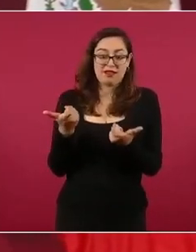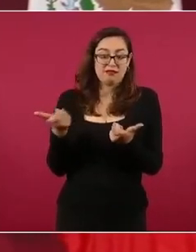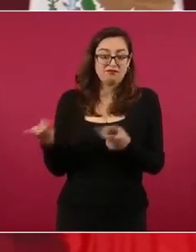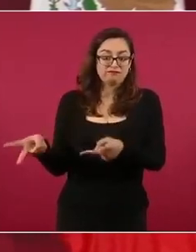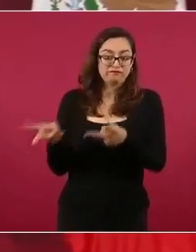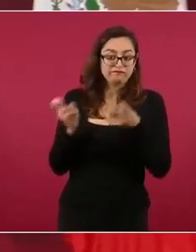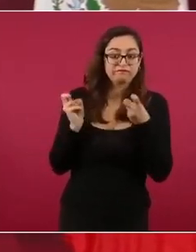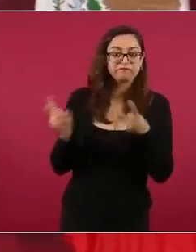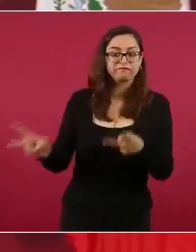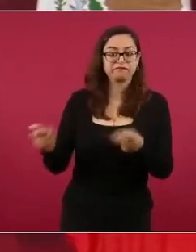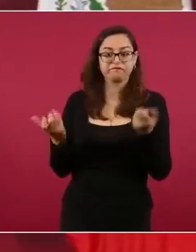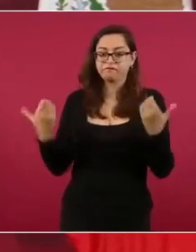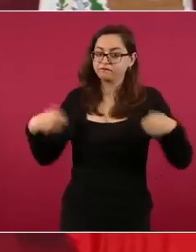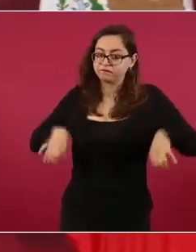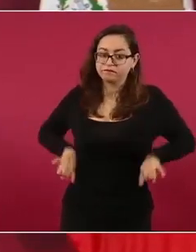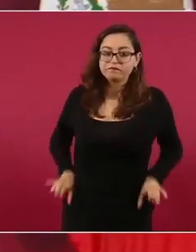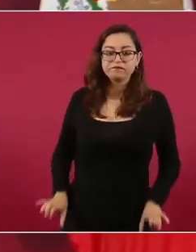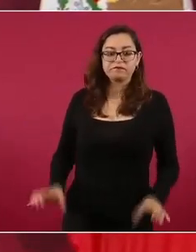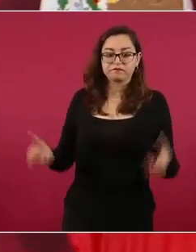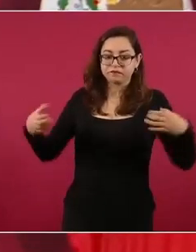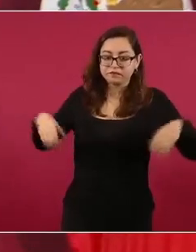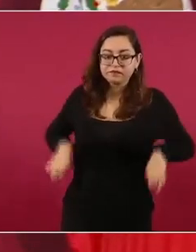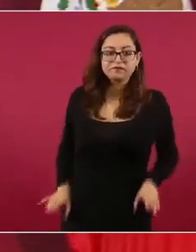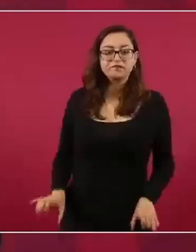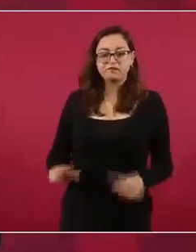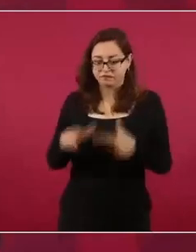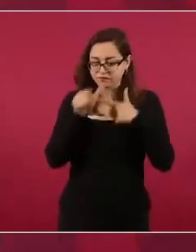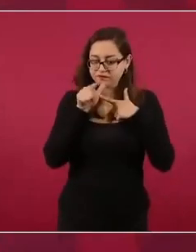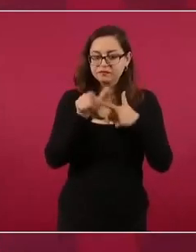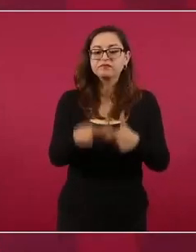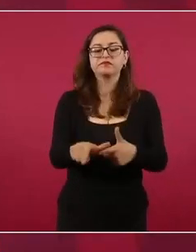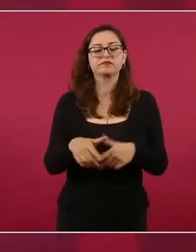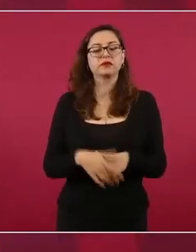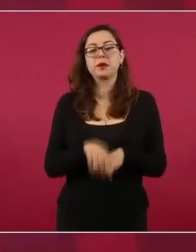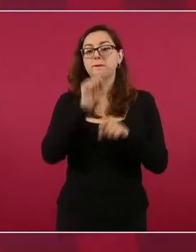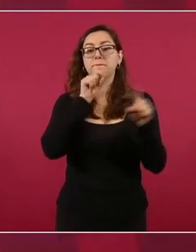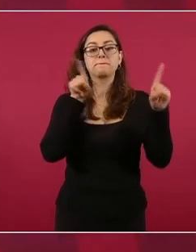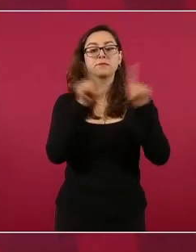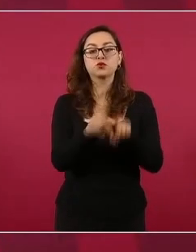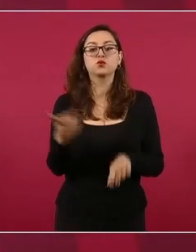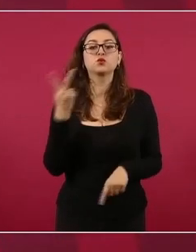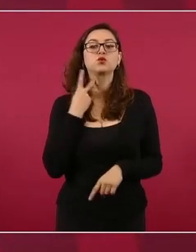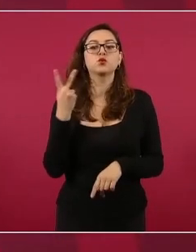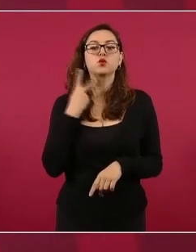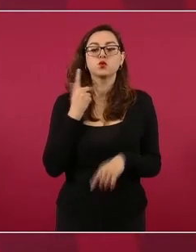para mantener la misma política económica.